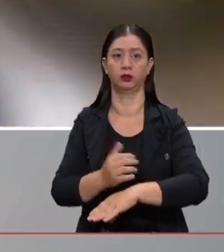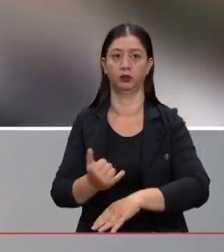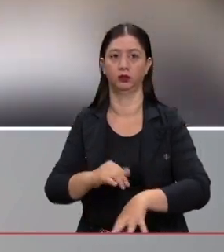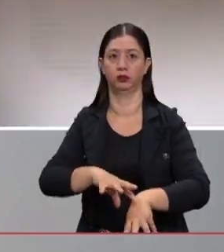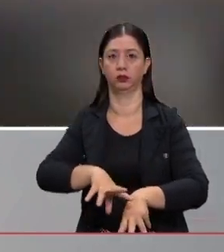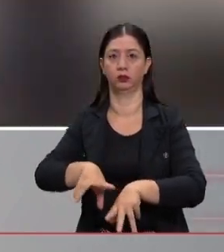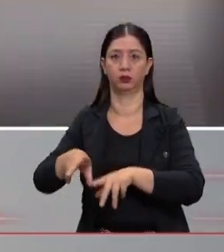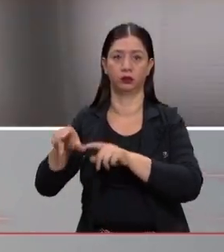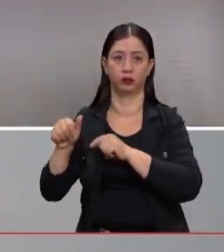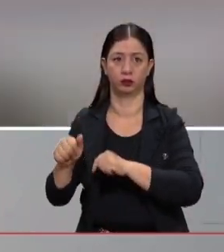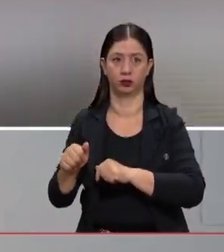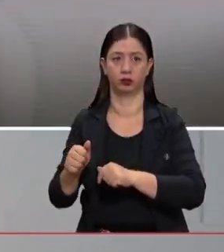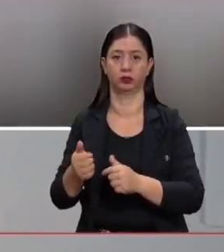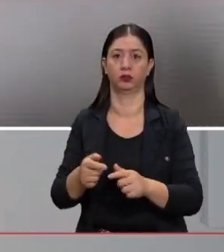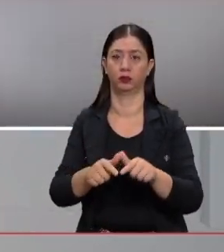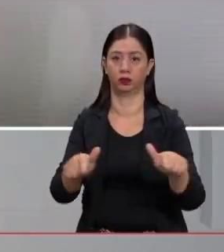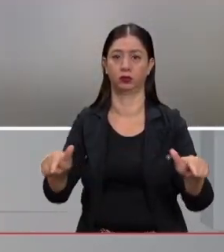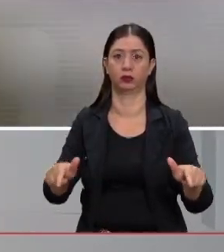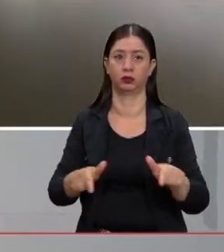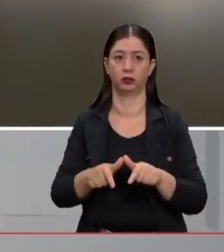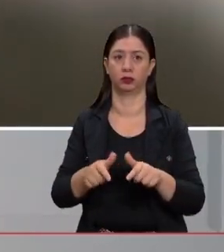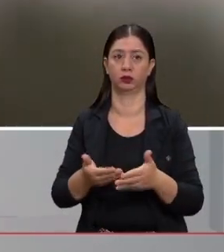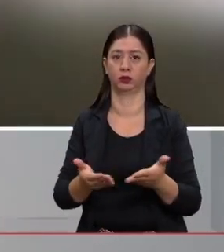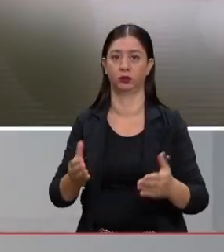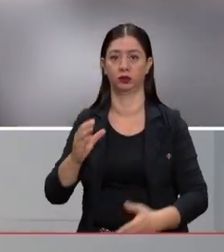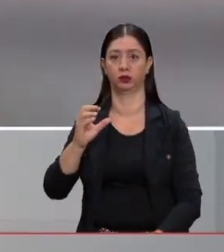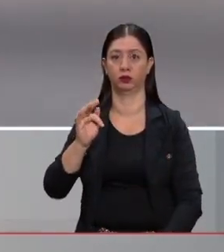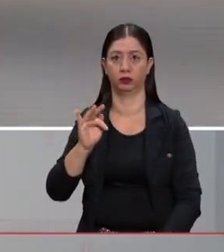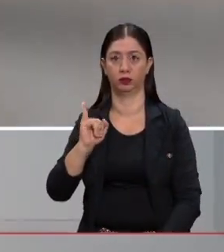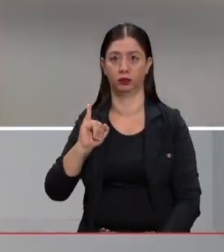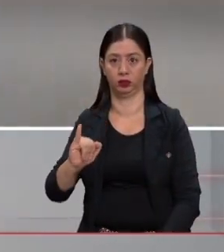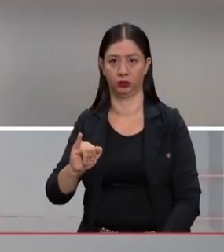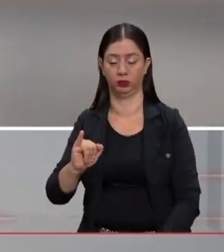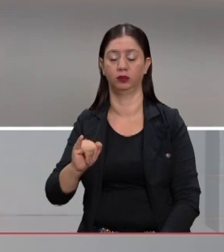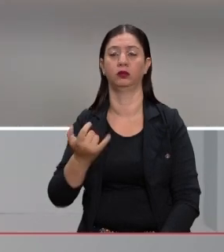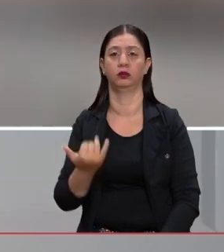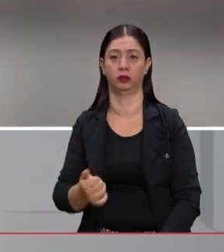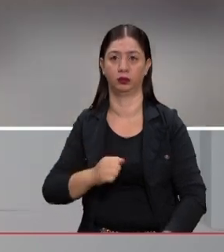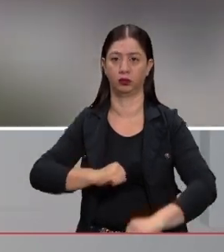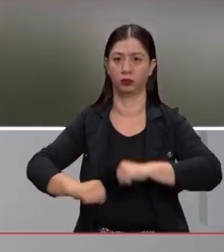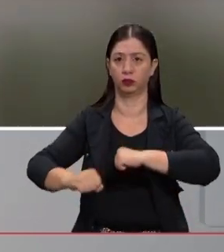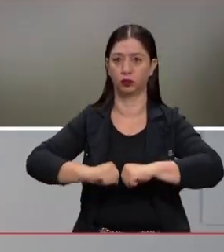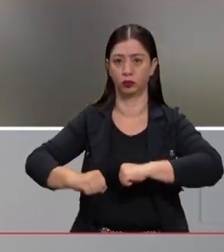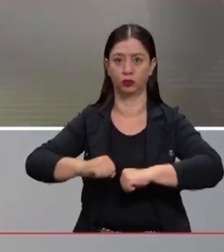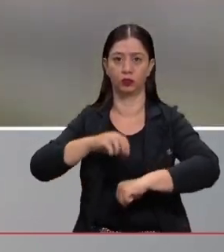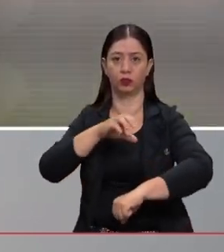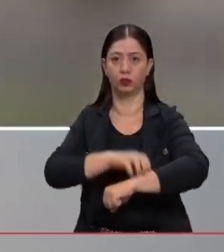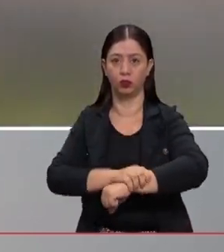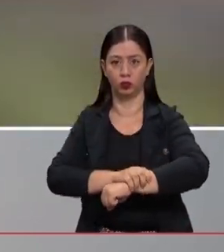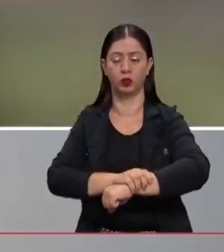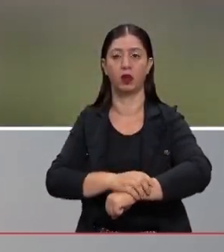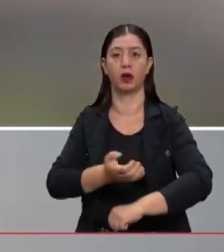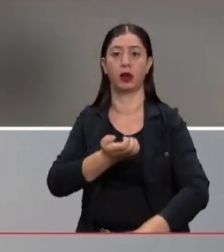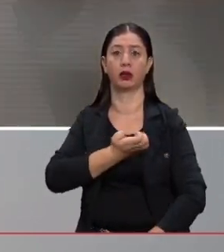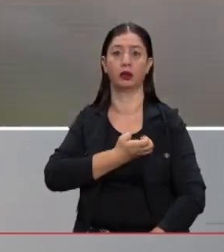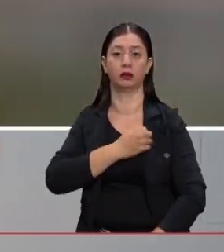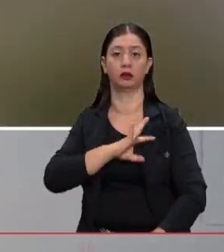en la oficina de instrumentos públicos. El CTI y la SIJÍN de la policía adelantaron la diligencia contra los hombres por quienes la